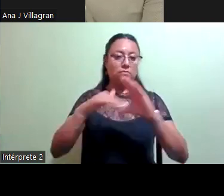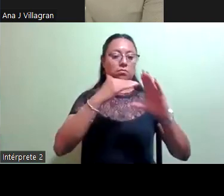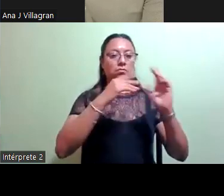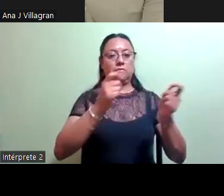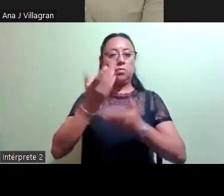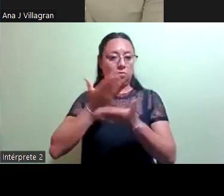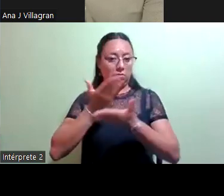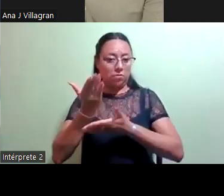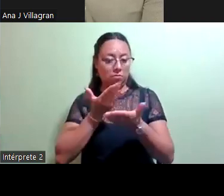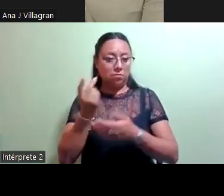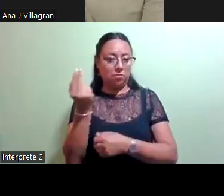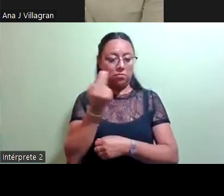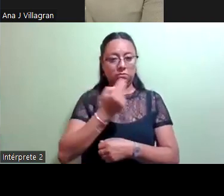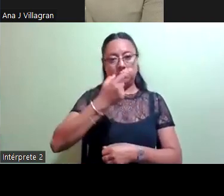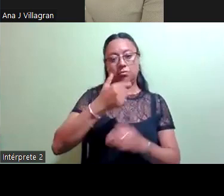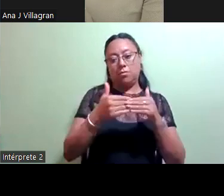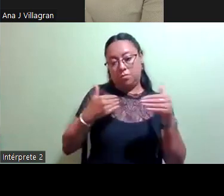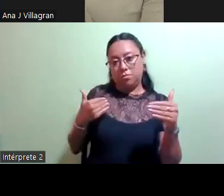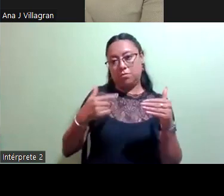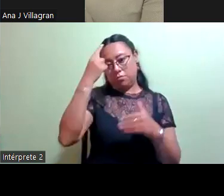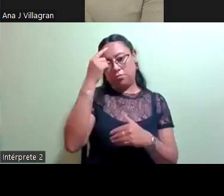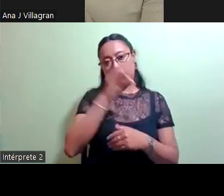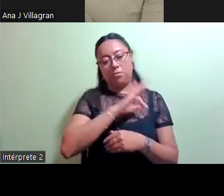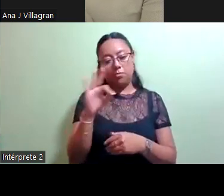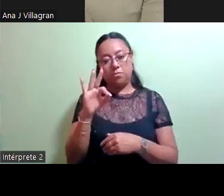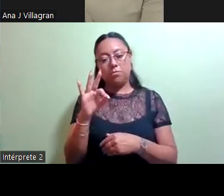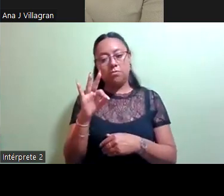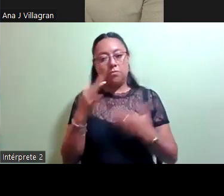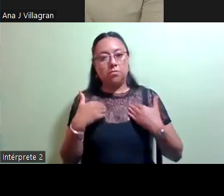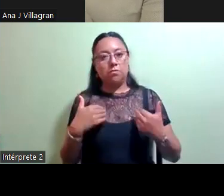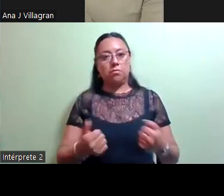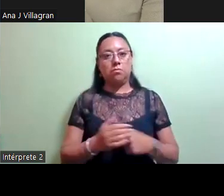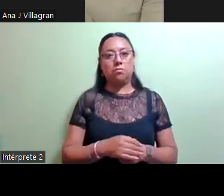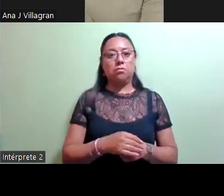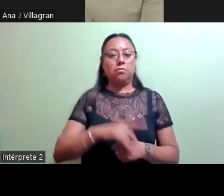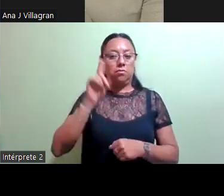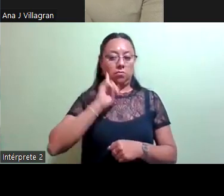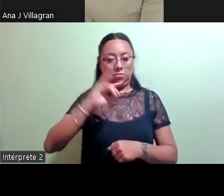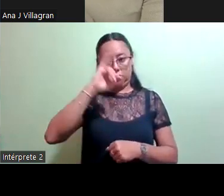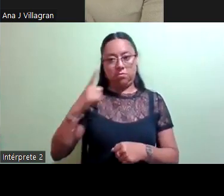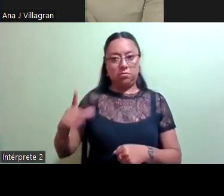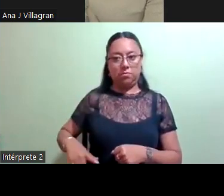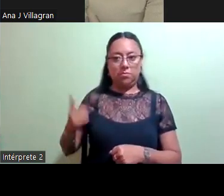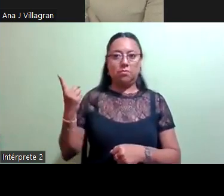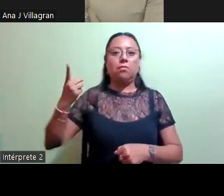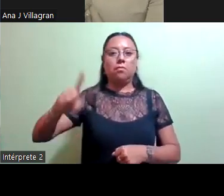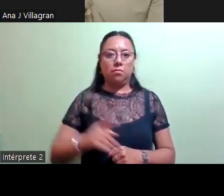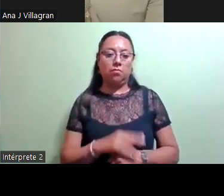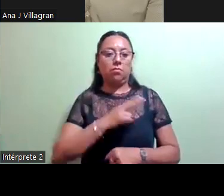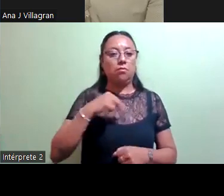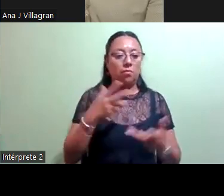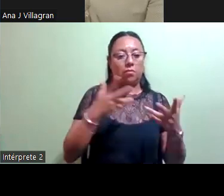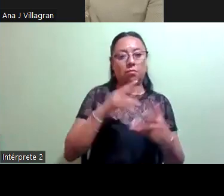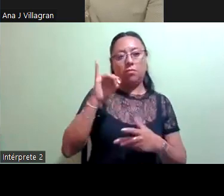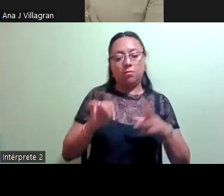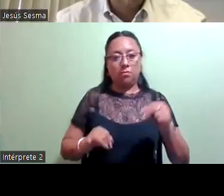compartiera pues previamente, pues para enterarnos qué le está instruyendo a usted nuevamente la jefa de gobierno, qué tenemos que hacer o qué no tenemos que hacer.